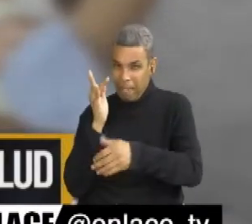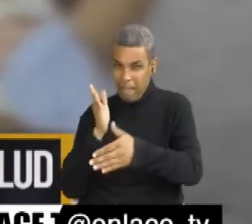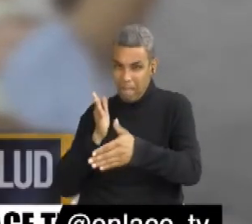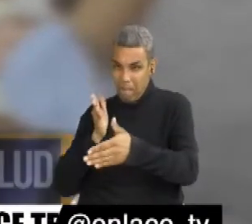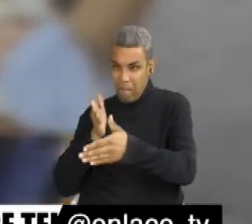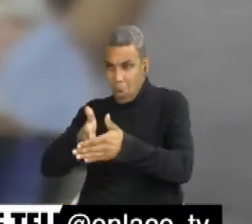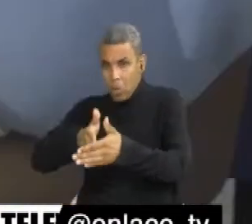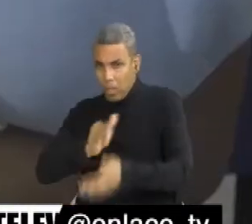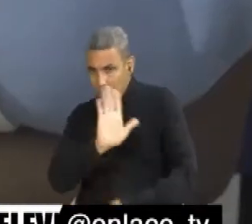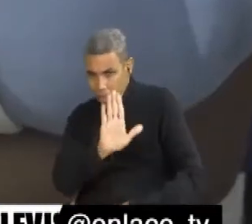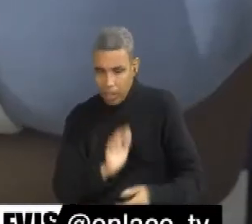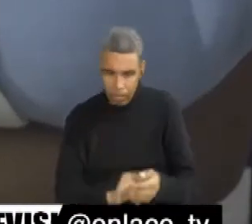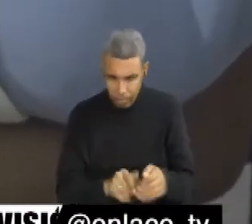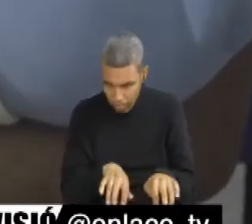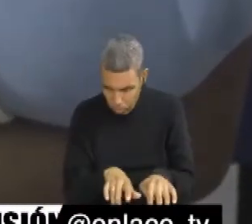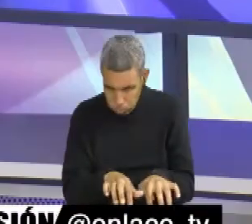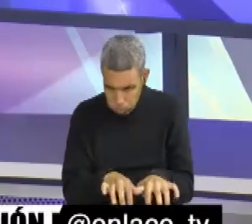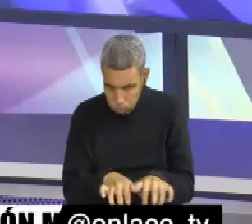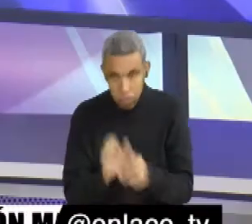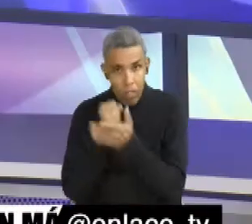gestión solicitada.